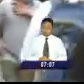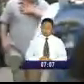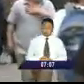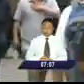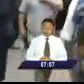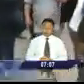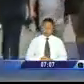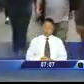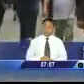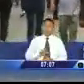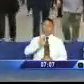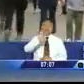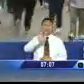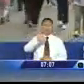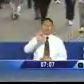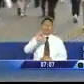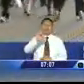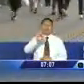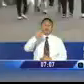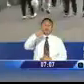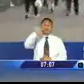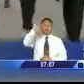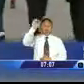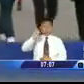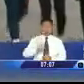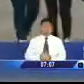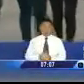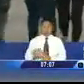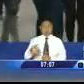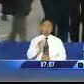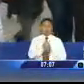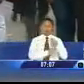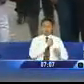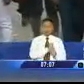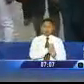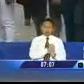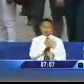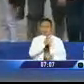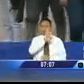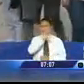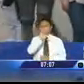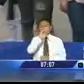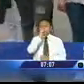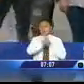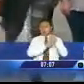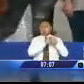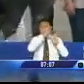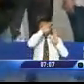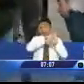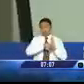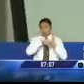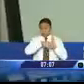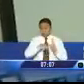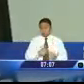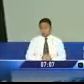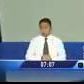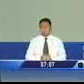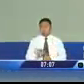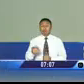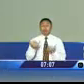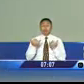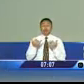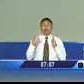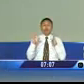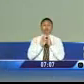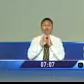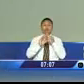El 80% de los electores en la capital serían menores a los 40 años, según mencionaron algunos consultores políticos. Por lo que las redes sociales